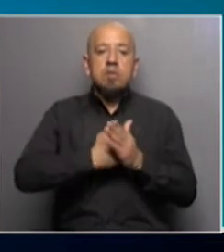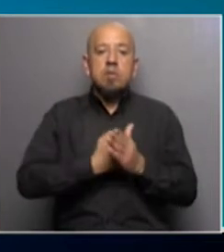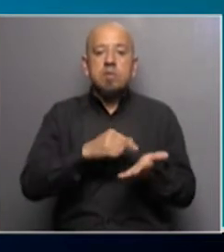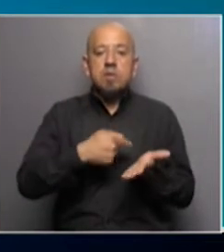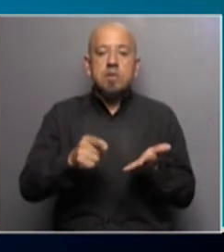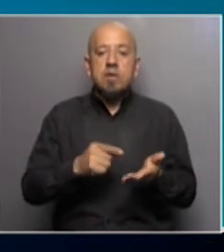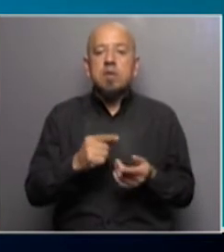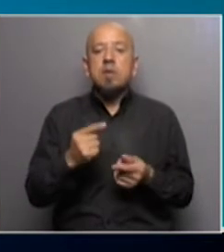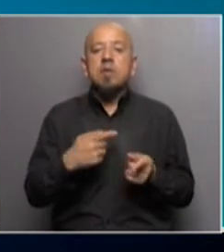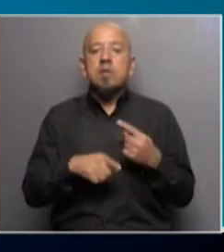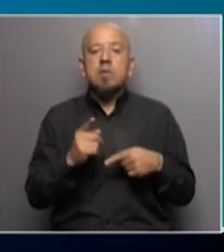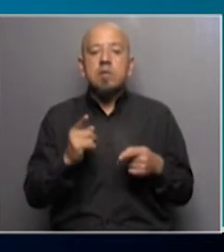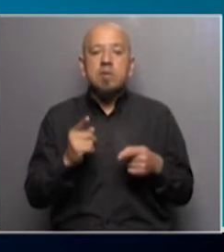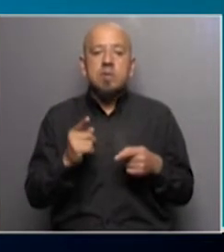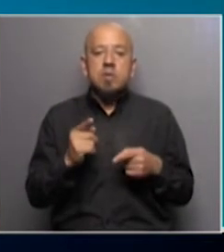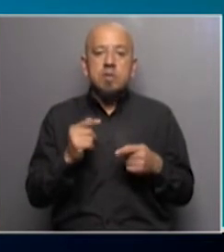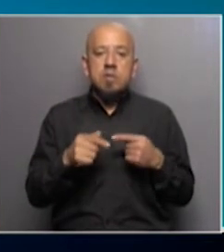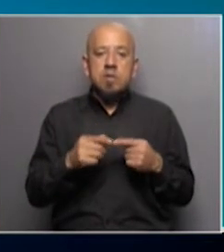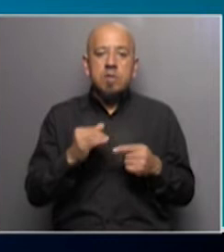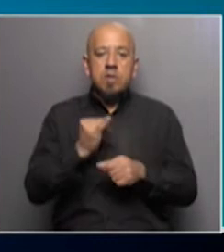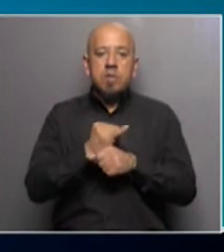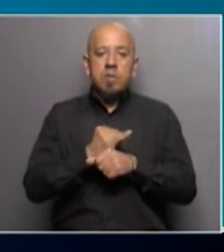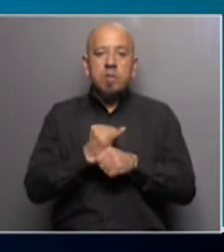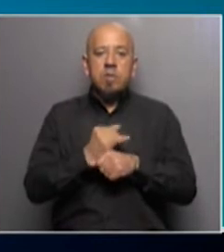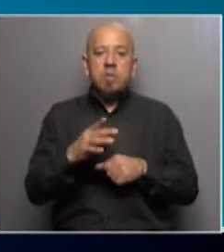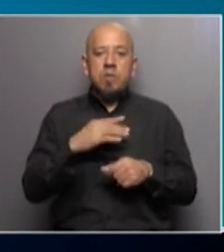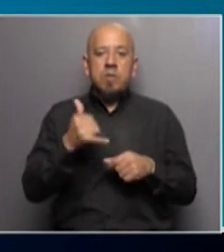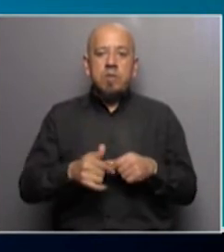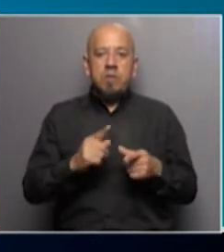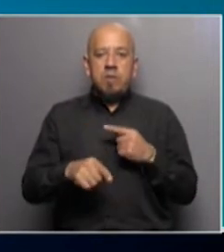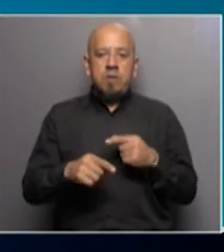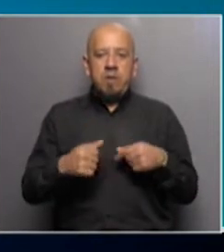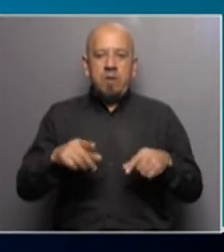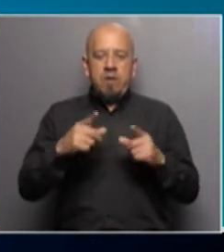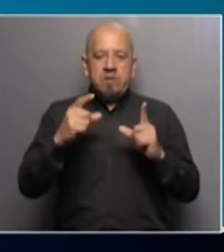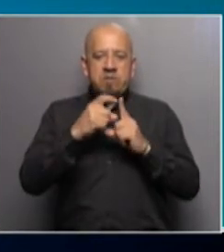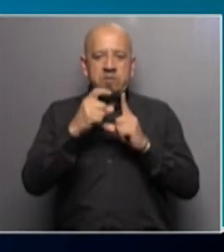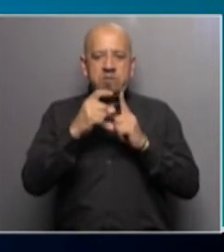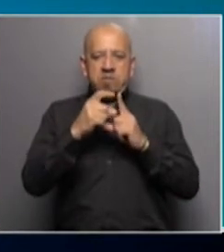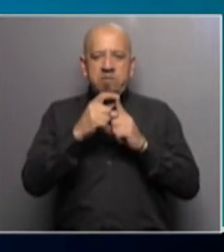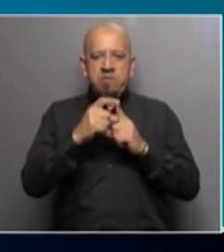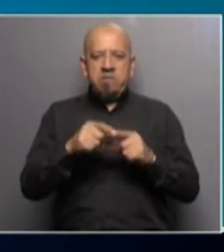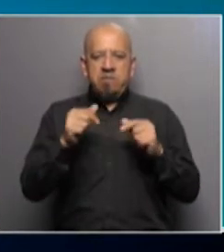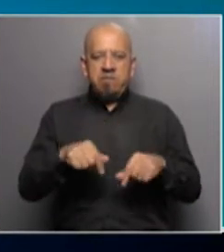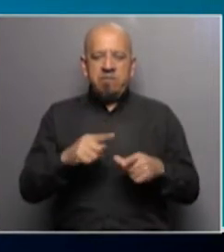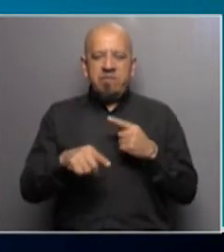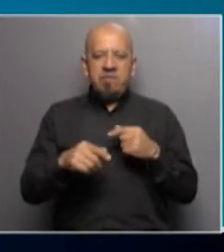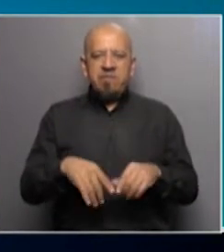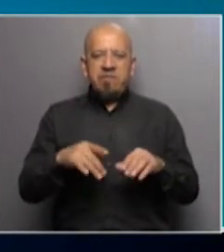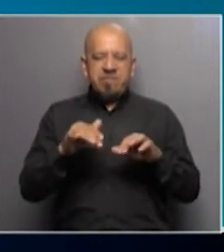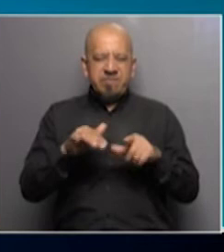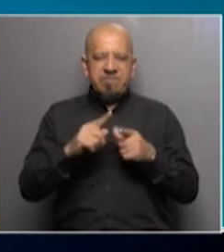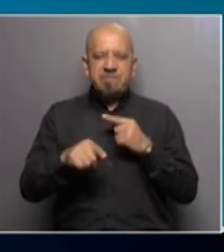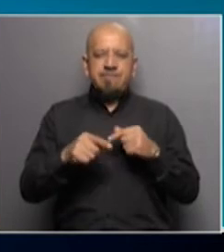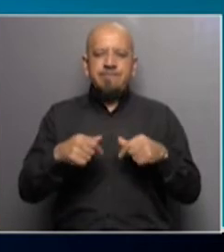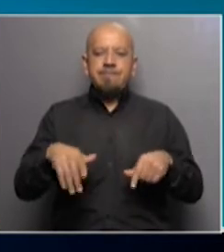y que por ende no es otra cosa que la institución que tiene la maquinita de imprimir dólares, ¿sí? Si empieza a dejar de imprimir dólares al ritmo